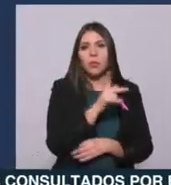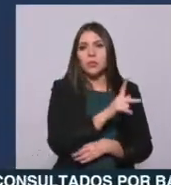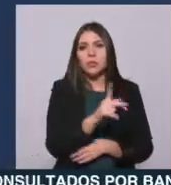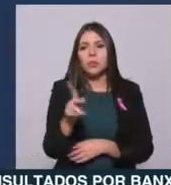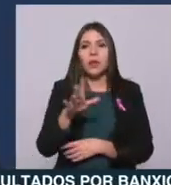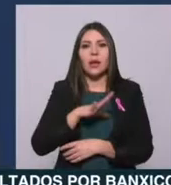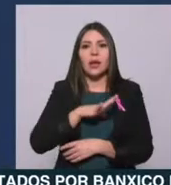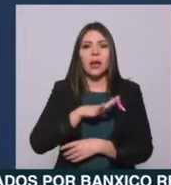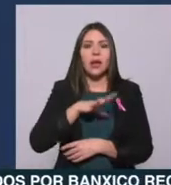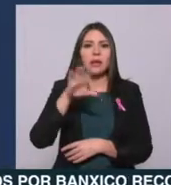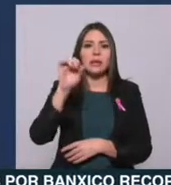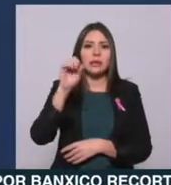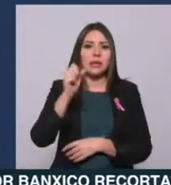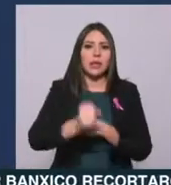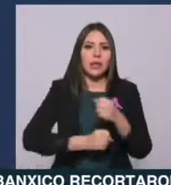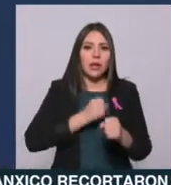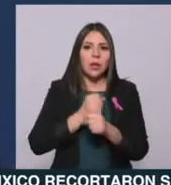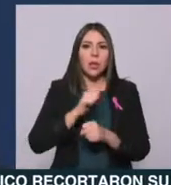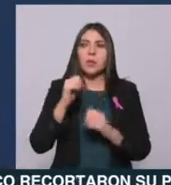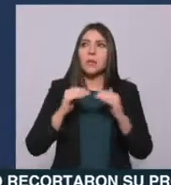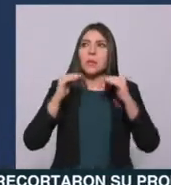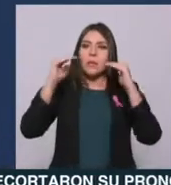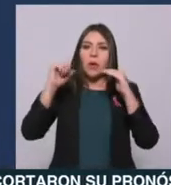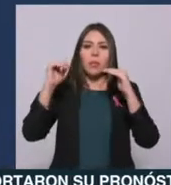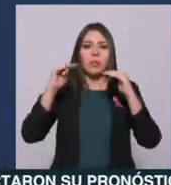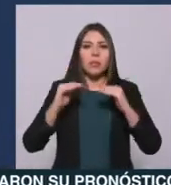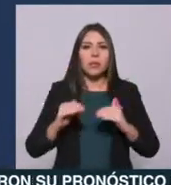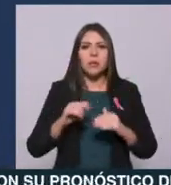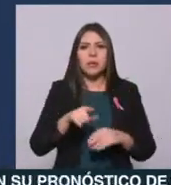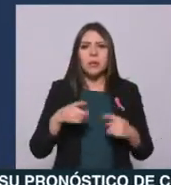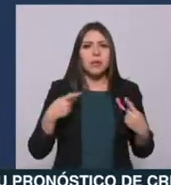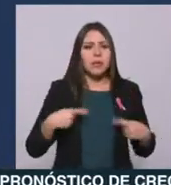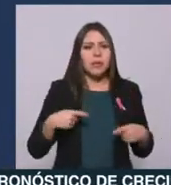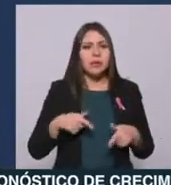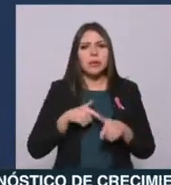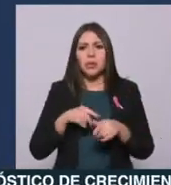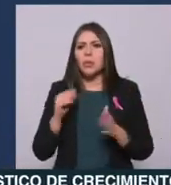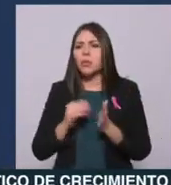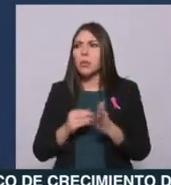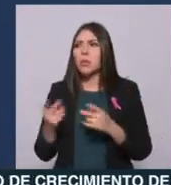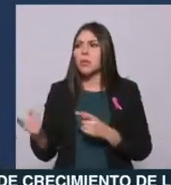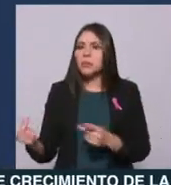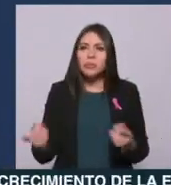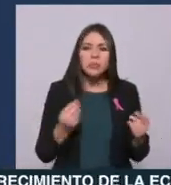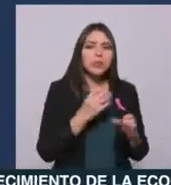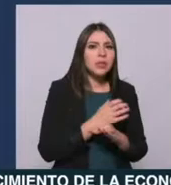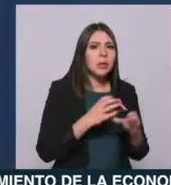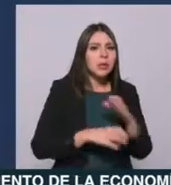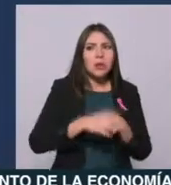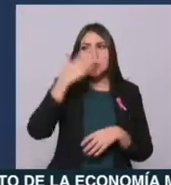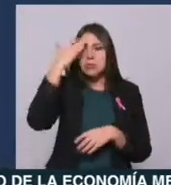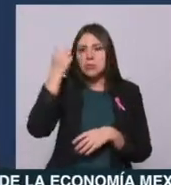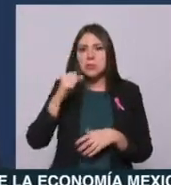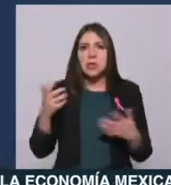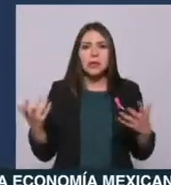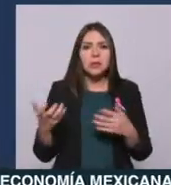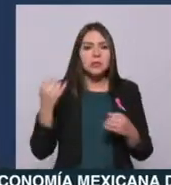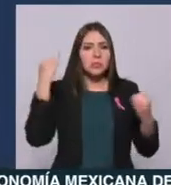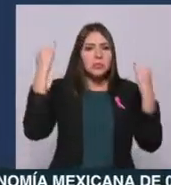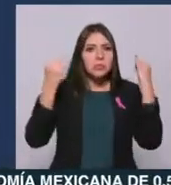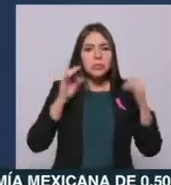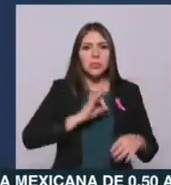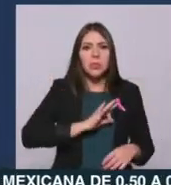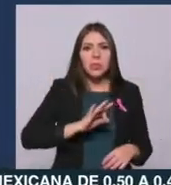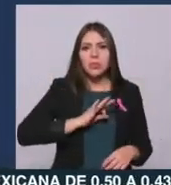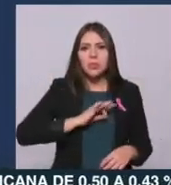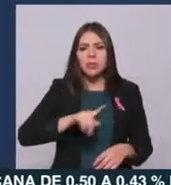los que están un poco más chicos hasta los que están más grandes, sigue siendo gente activa, productiva, con grandes conocimientos, con muchas ilusiones, gente que